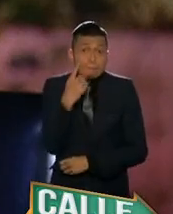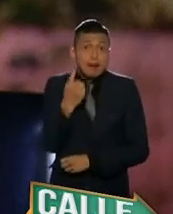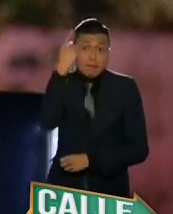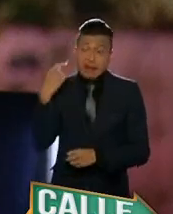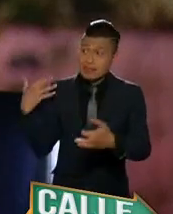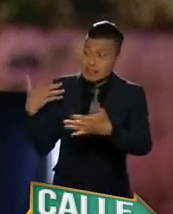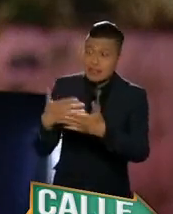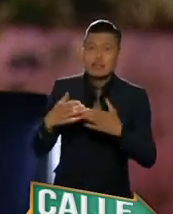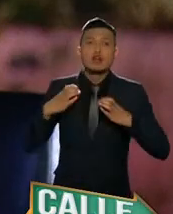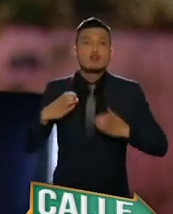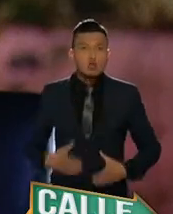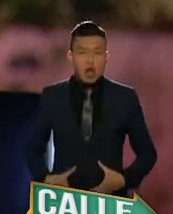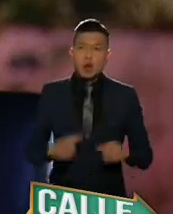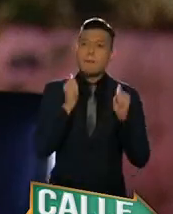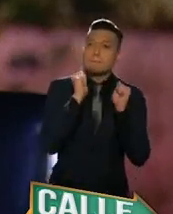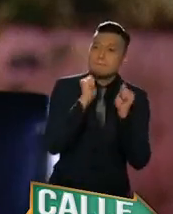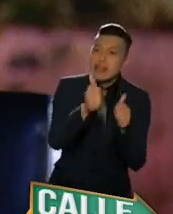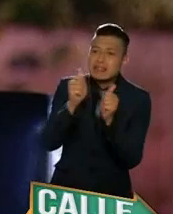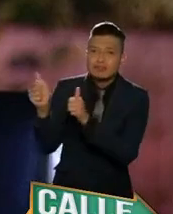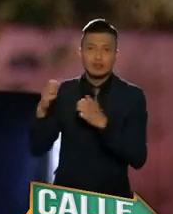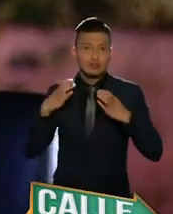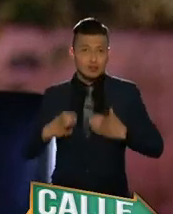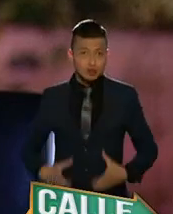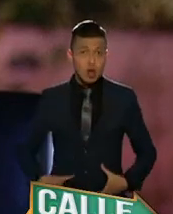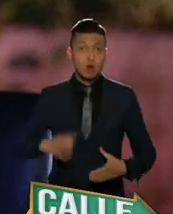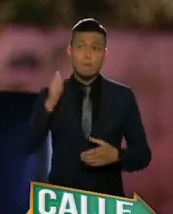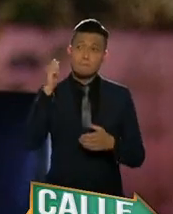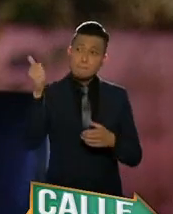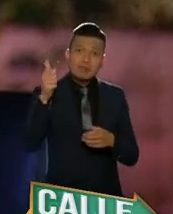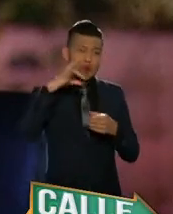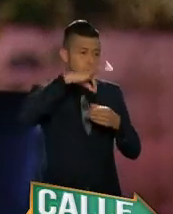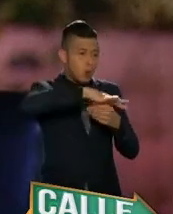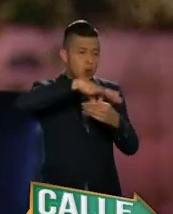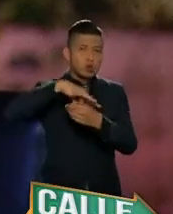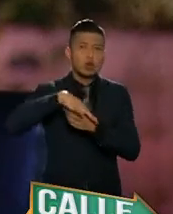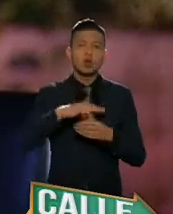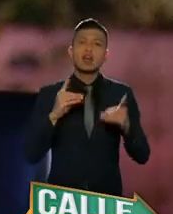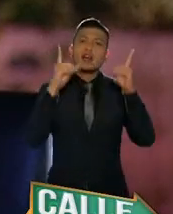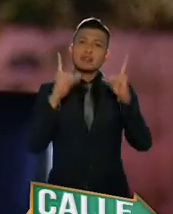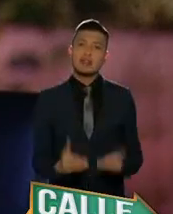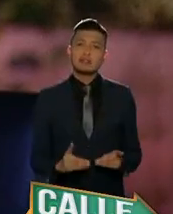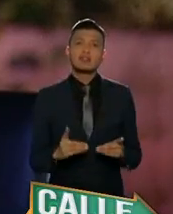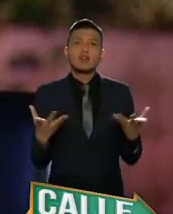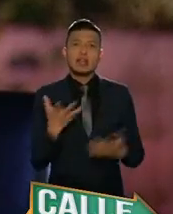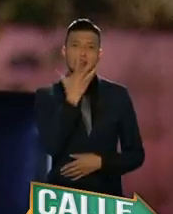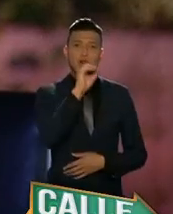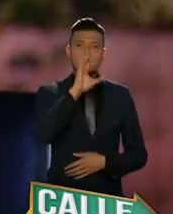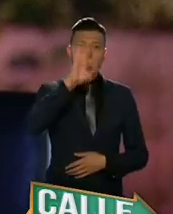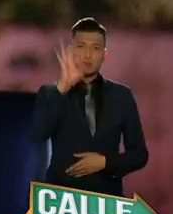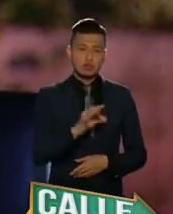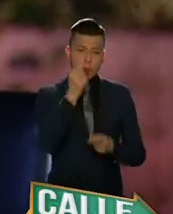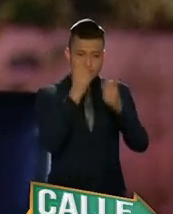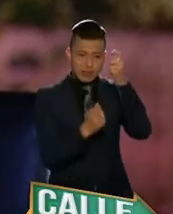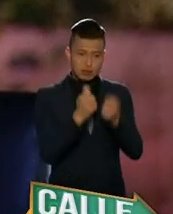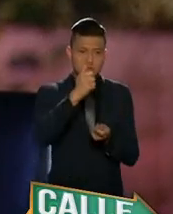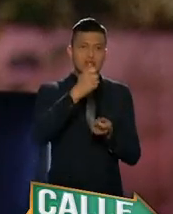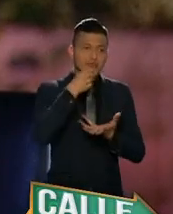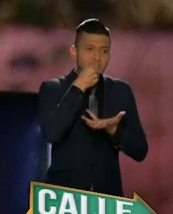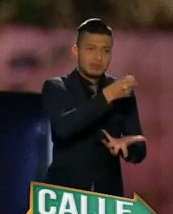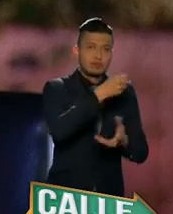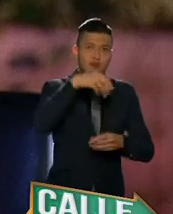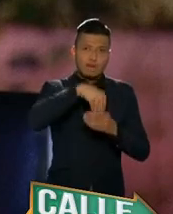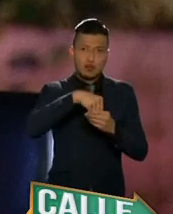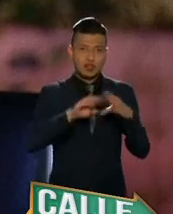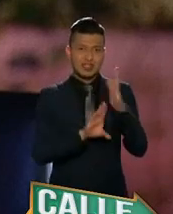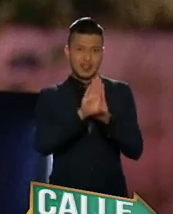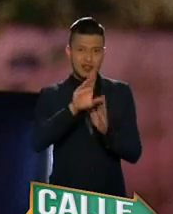los ciudadanos directamente, por voto, ¿sí? van a decidir sobre el 50% del presupuesto de los fondos de desarrollo